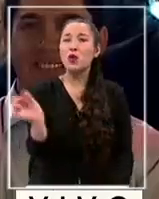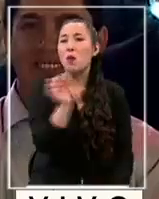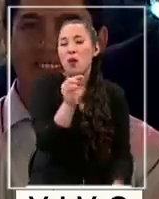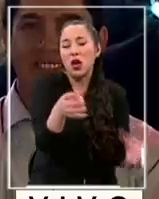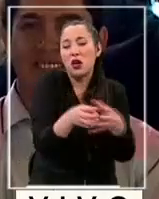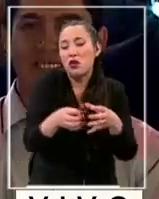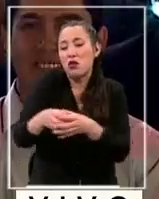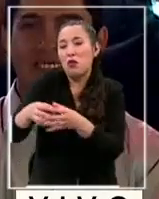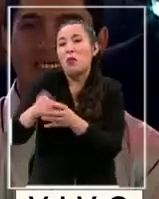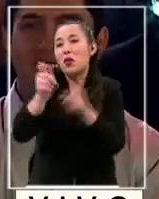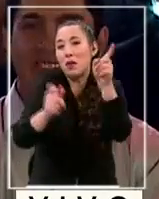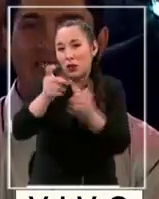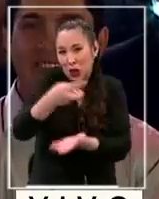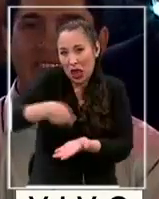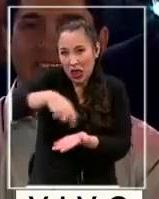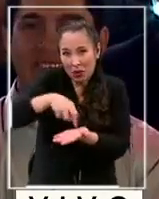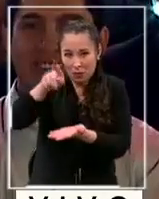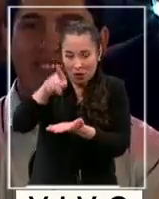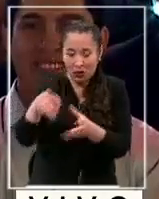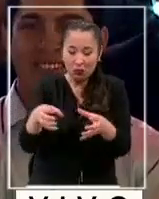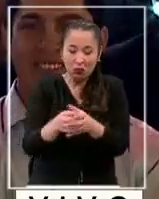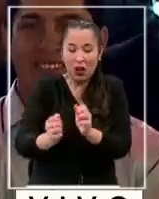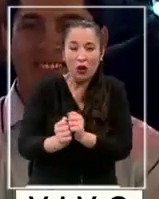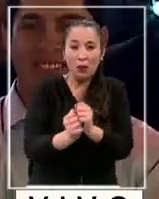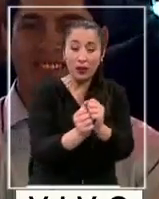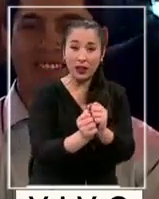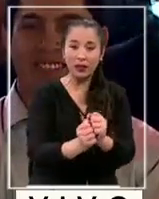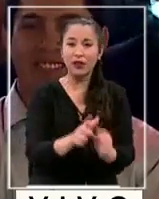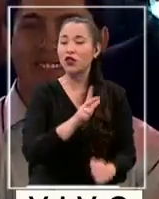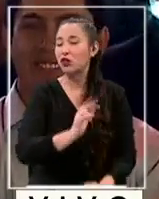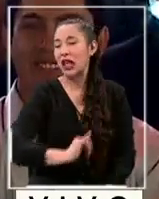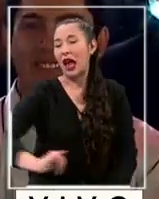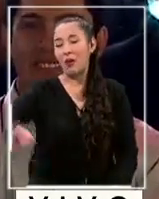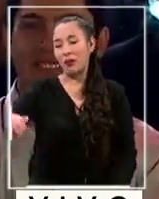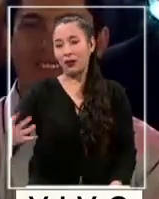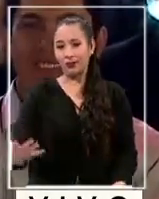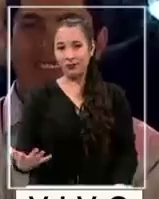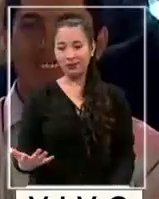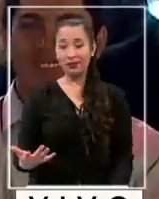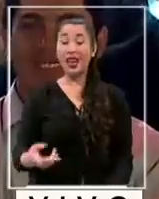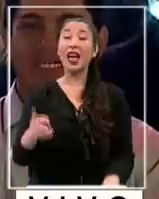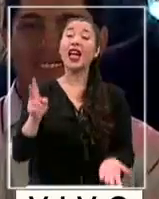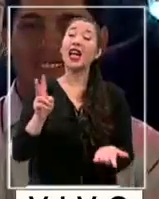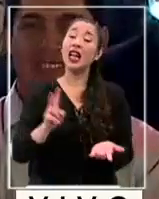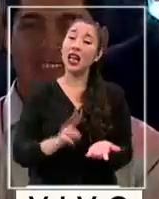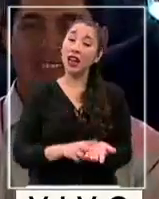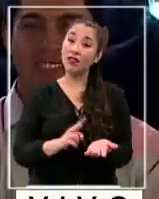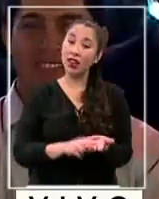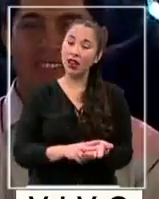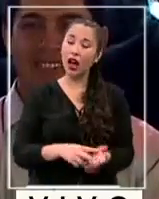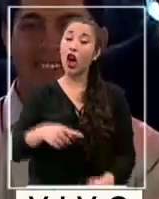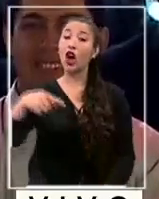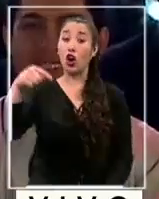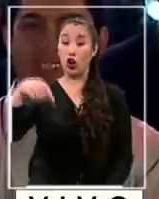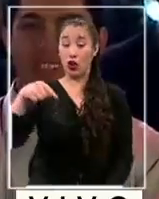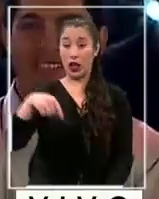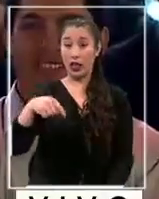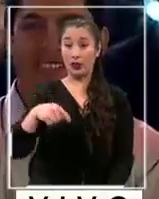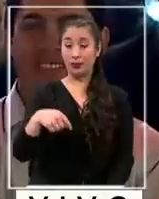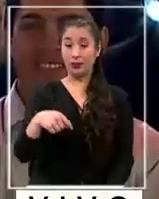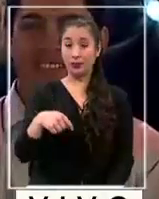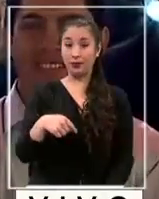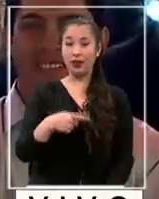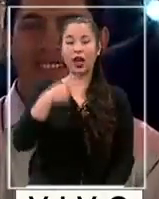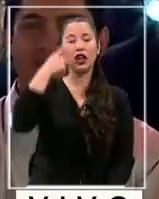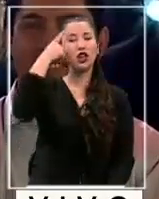de pircanos. Dios siempre. Y la verdad es que hoy día,